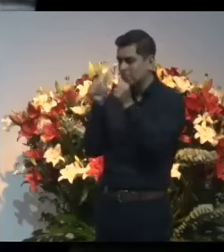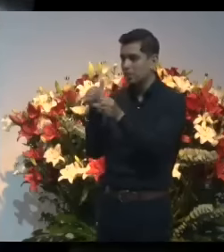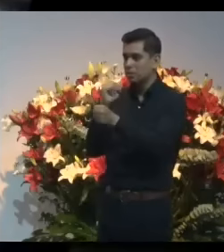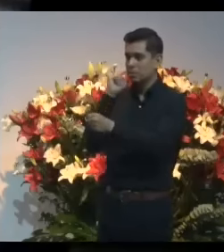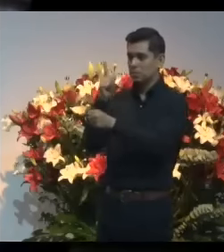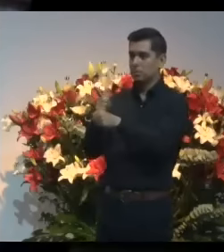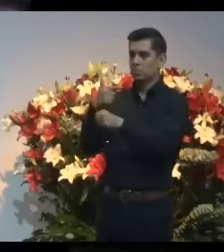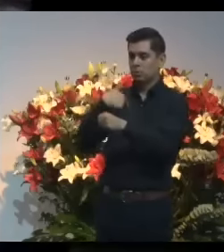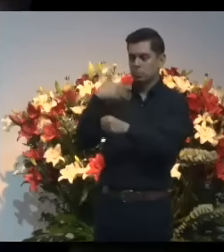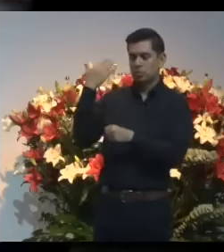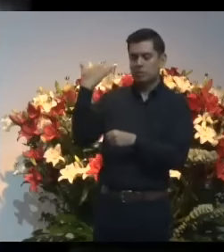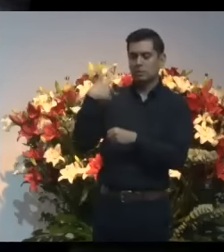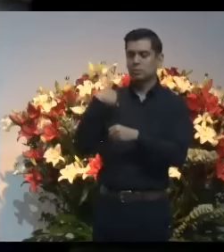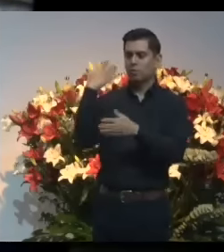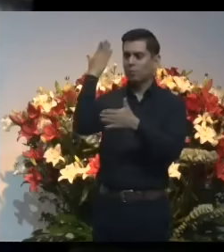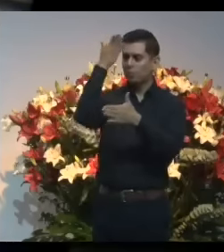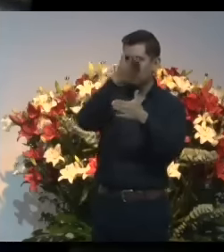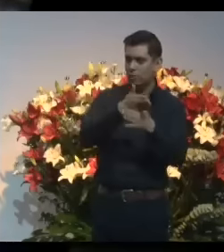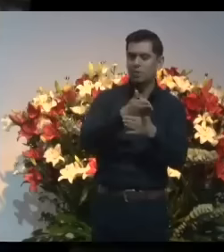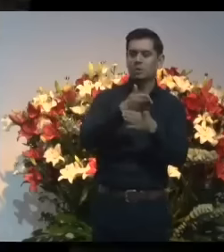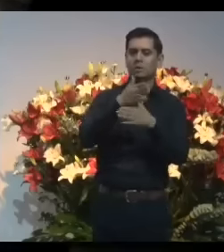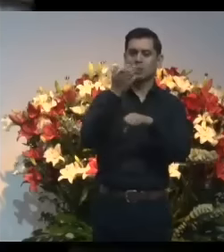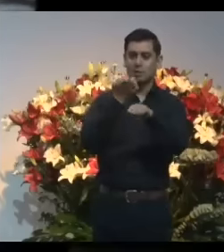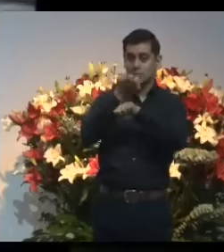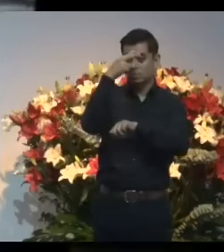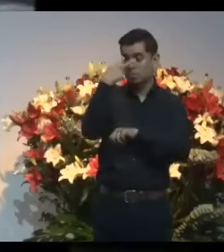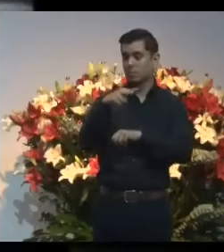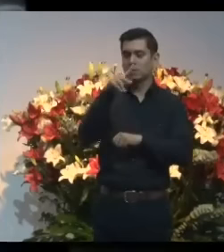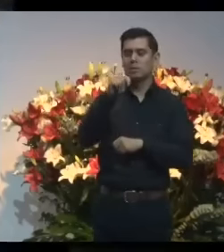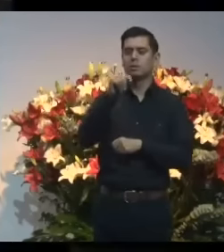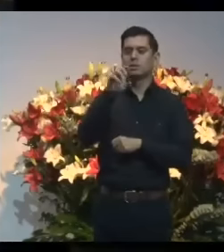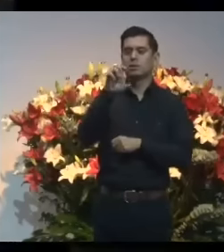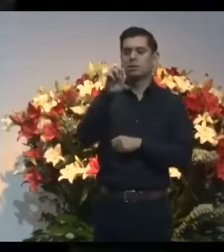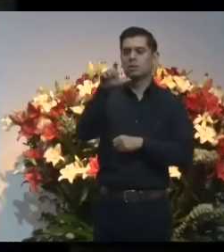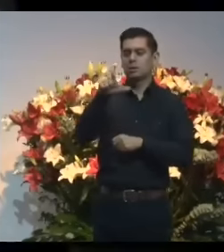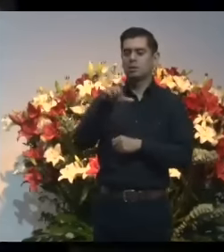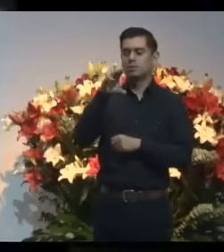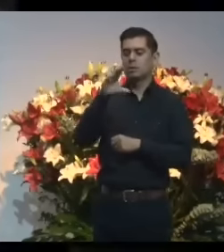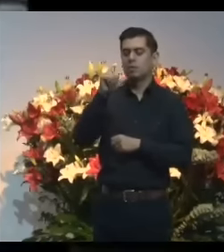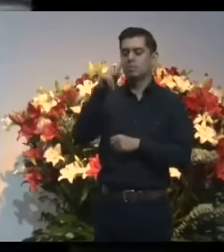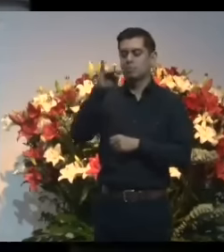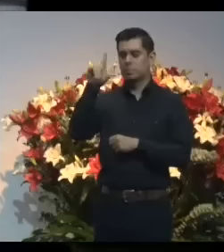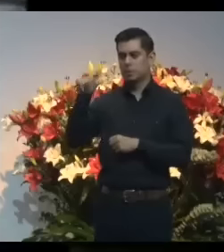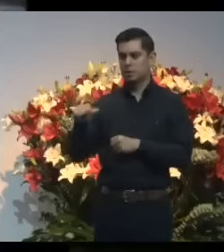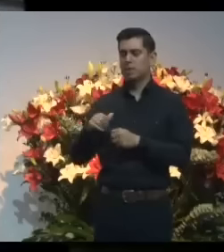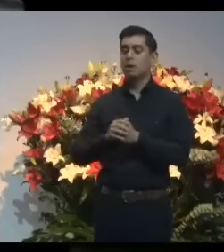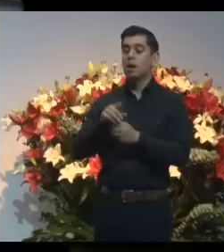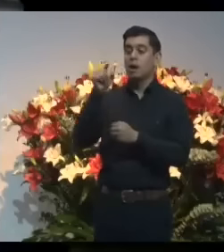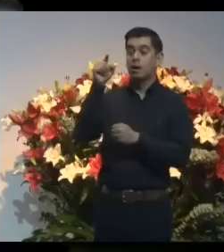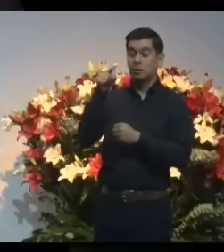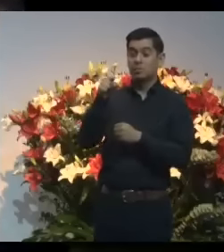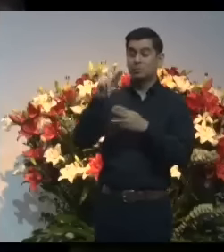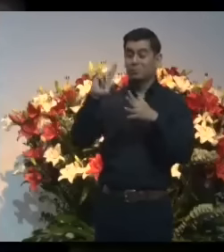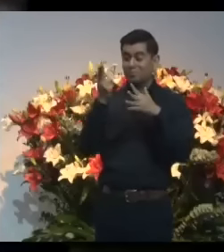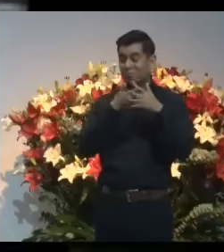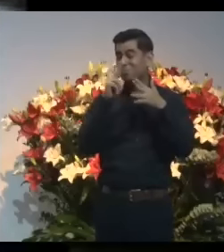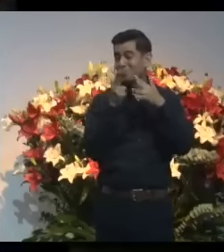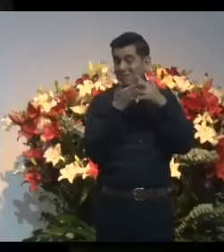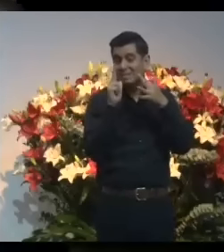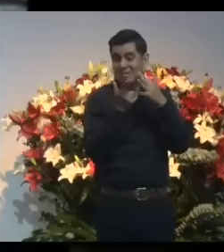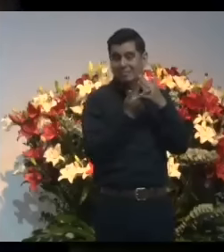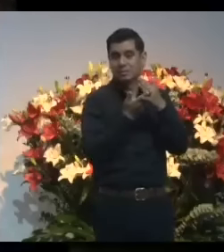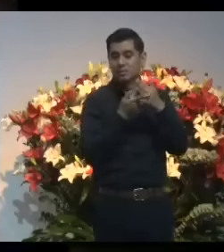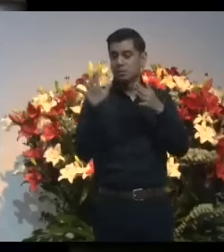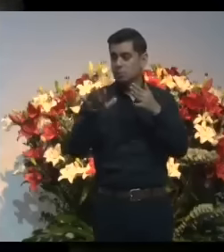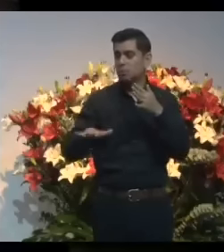en Tezcapilla, visité Tezcapilla a los pocos días de esta matanza que se dio, y los